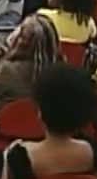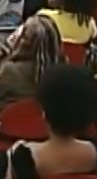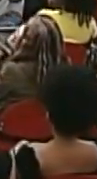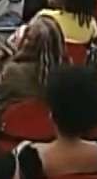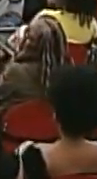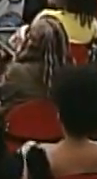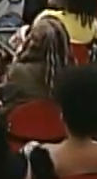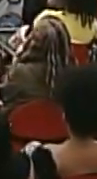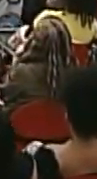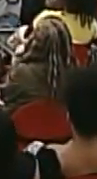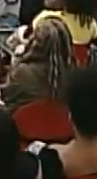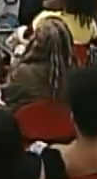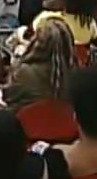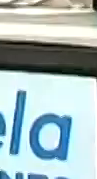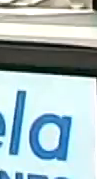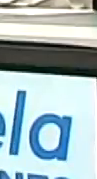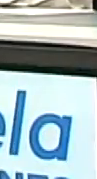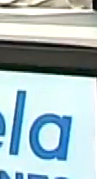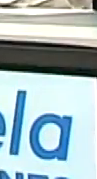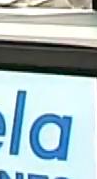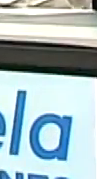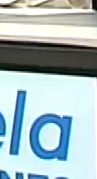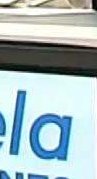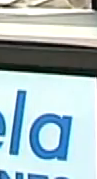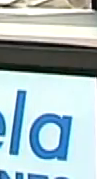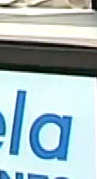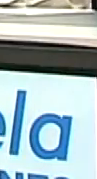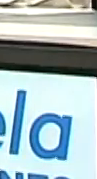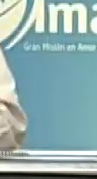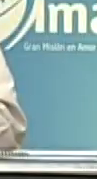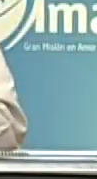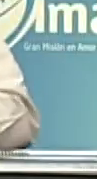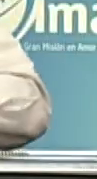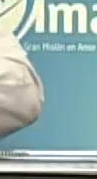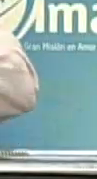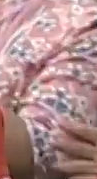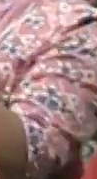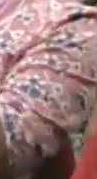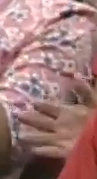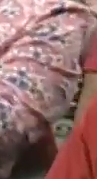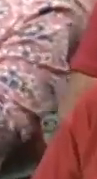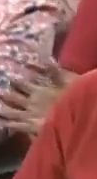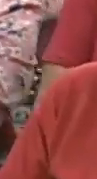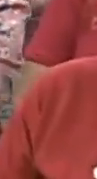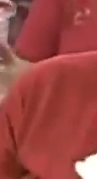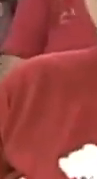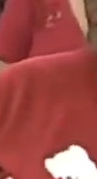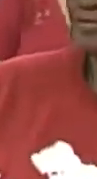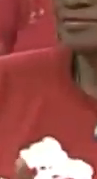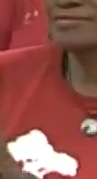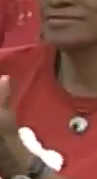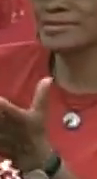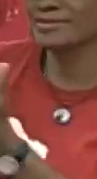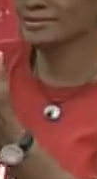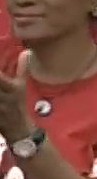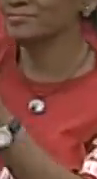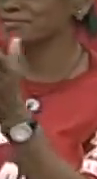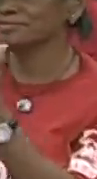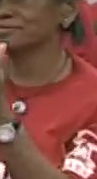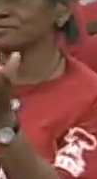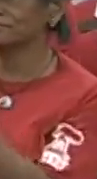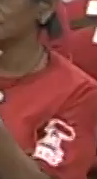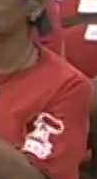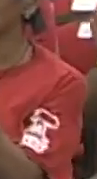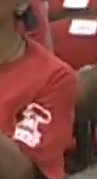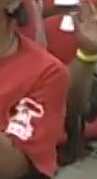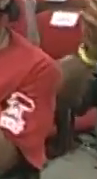libres el 20 de mayo. No digo más porque estamos en acto de gobierno. Ustedes me liberan las manos y